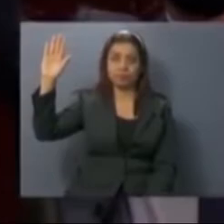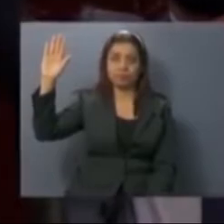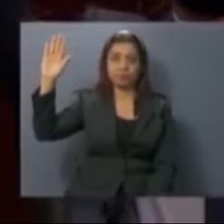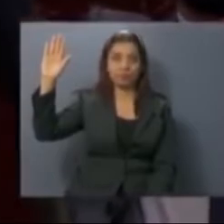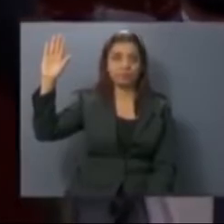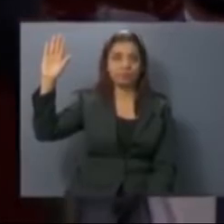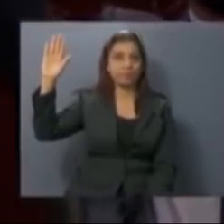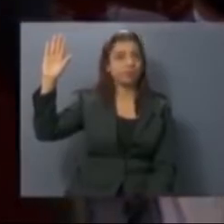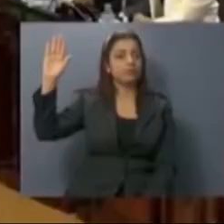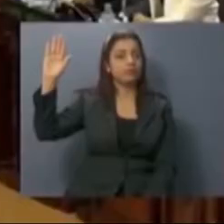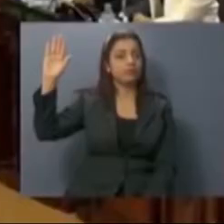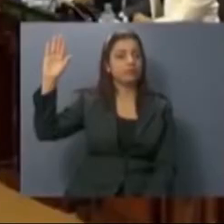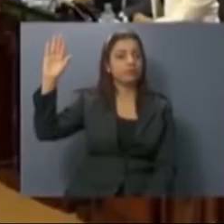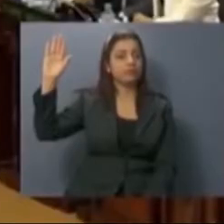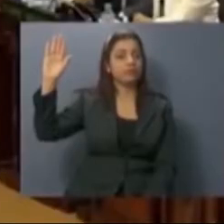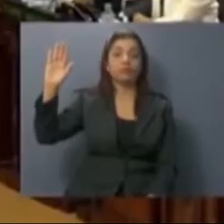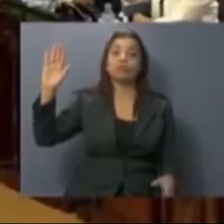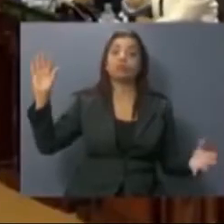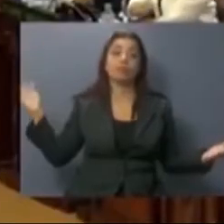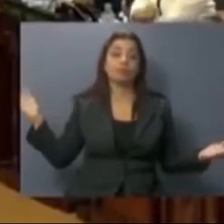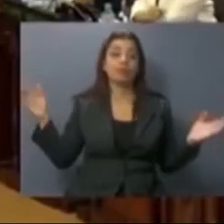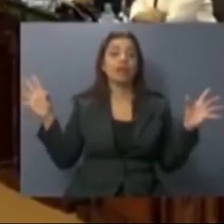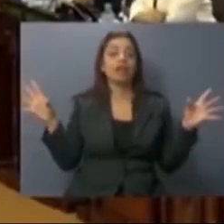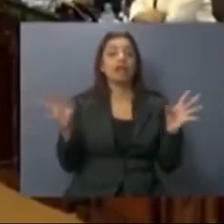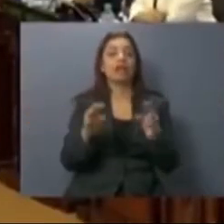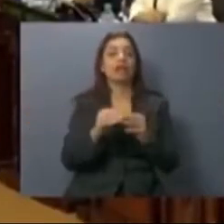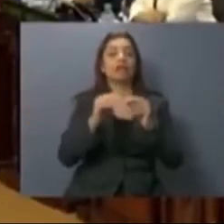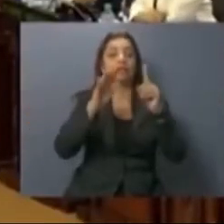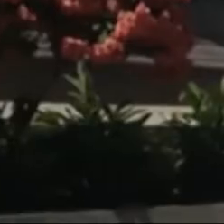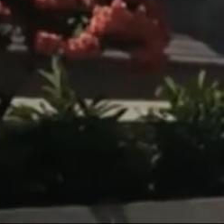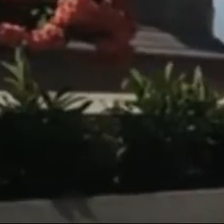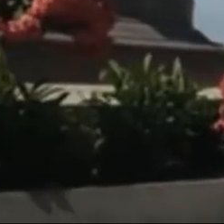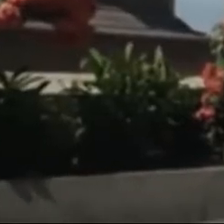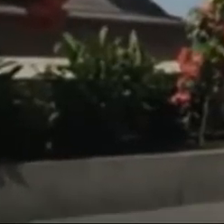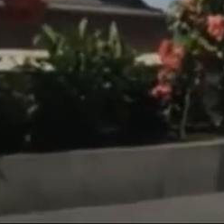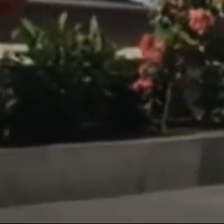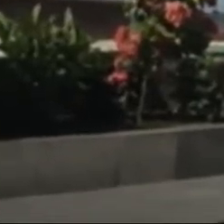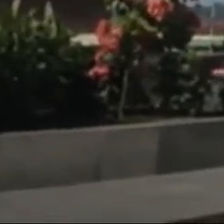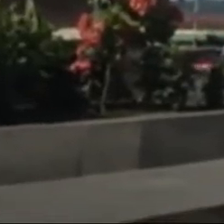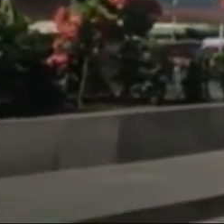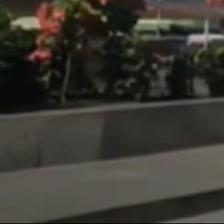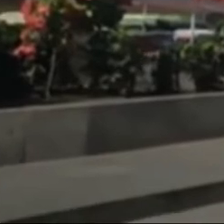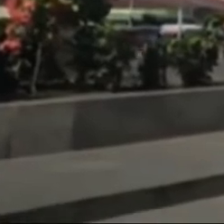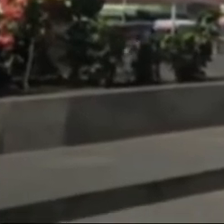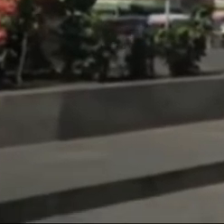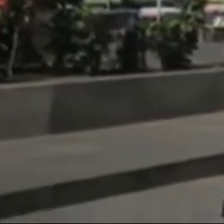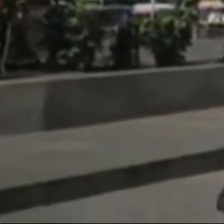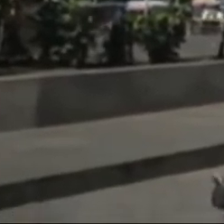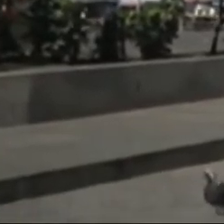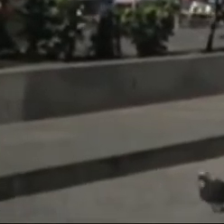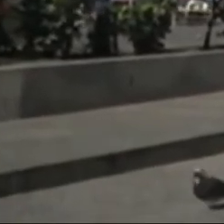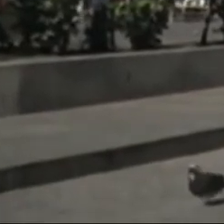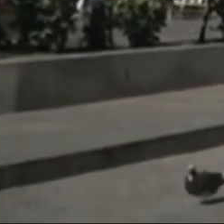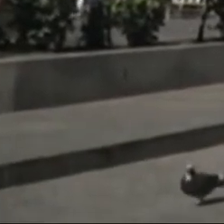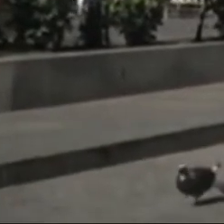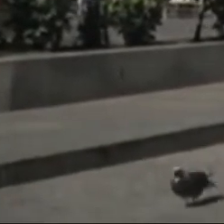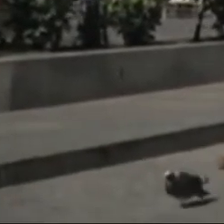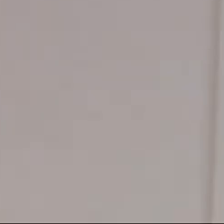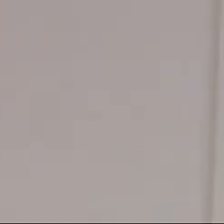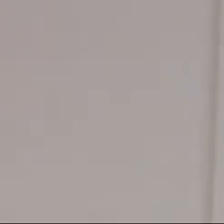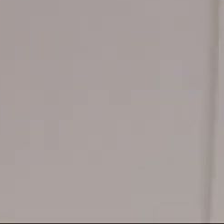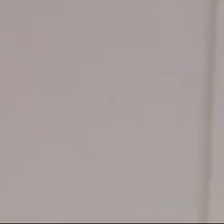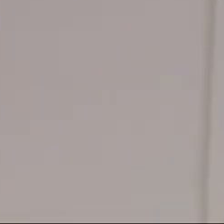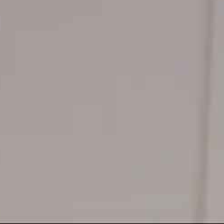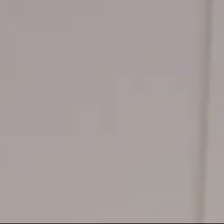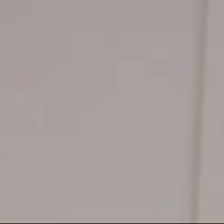indicó en una conferencia de prensa manifestó que la autorización de estas investigaciones encubiertas tiene varios problemas